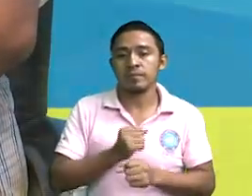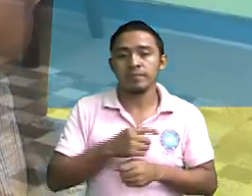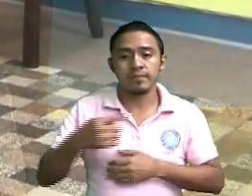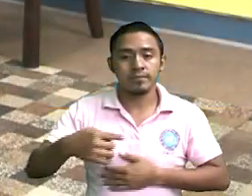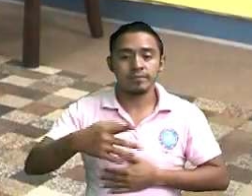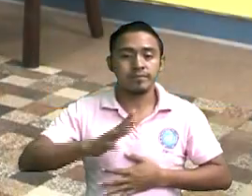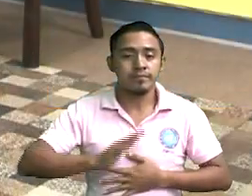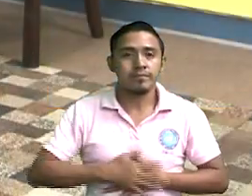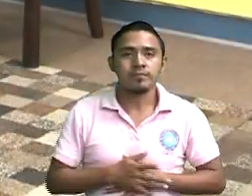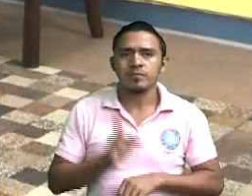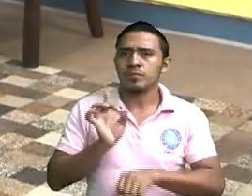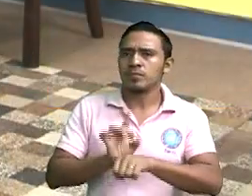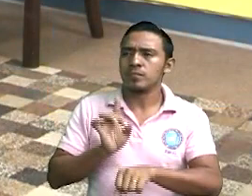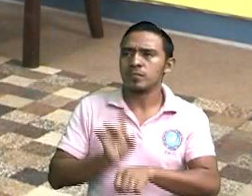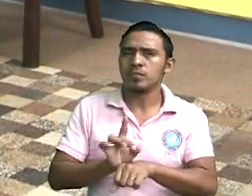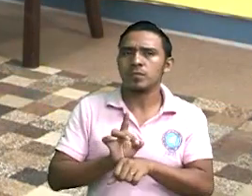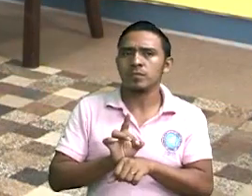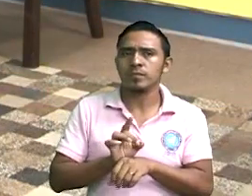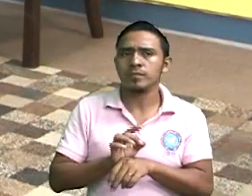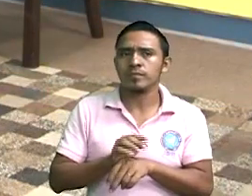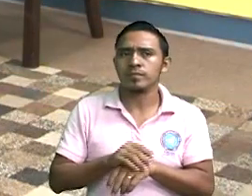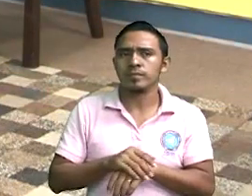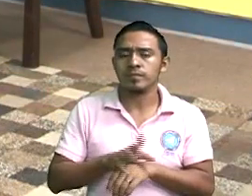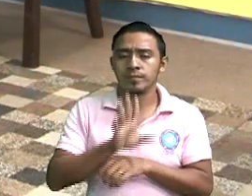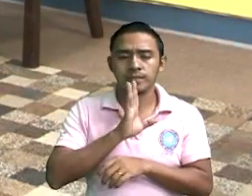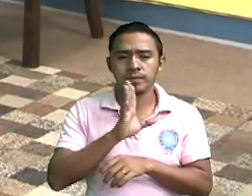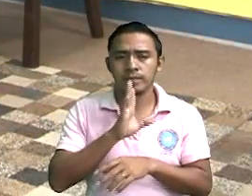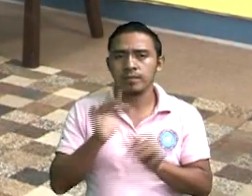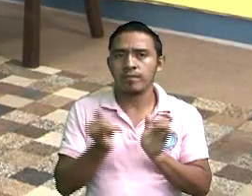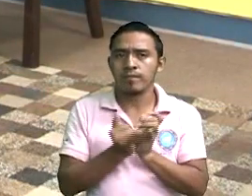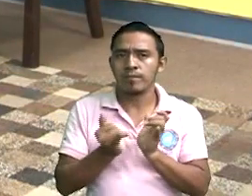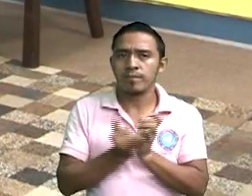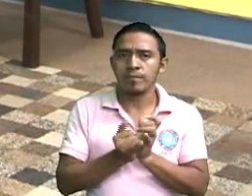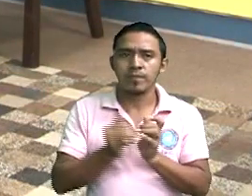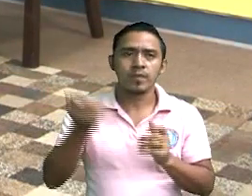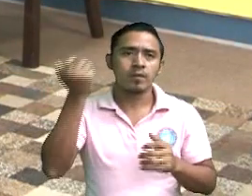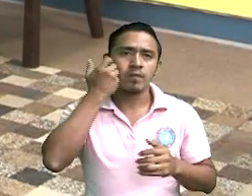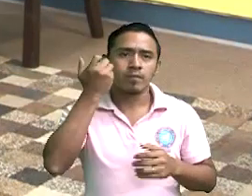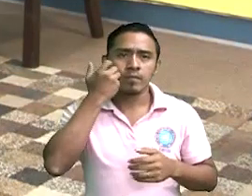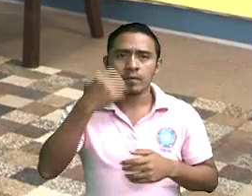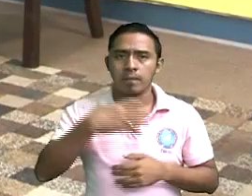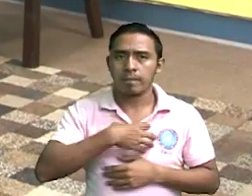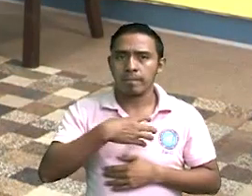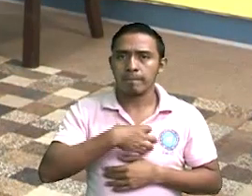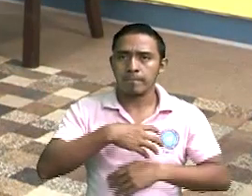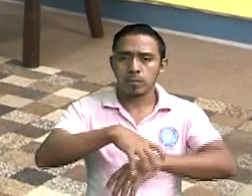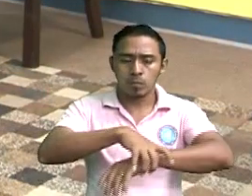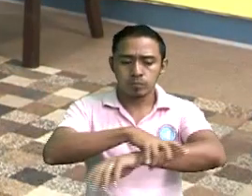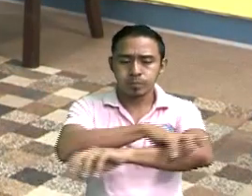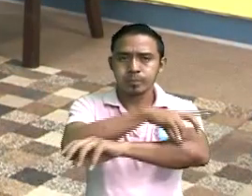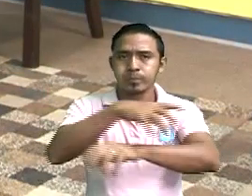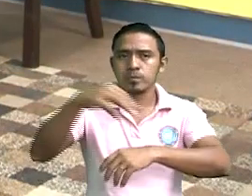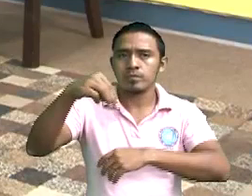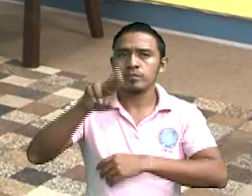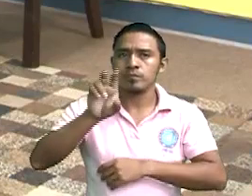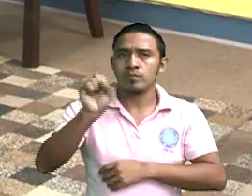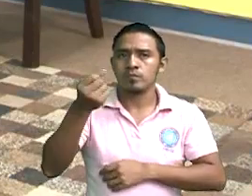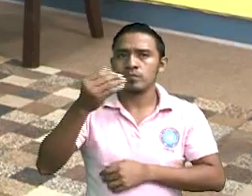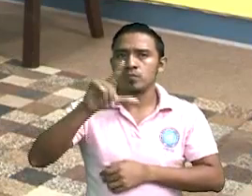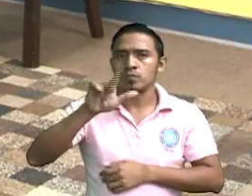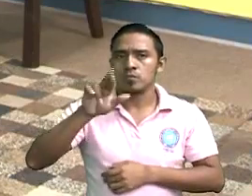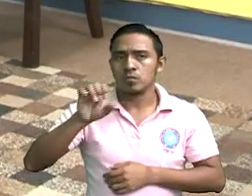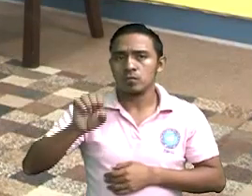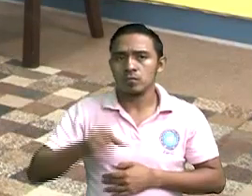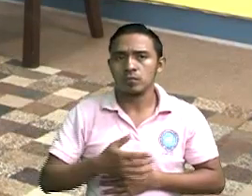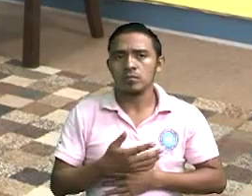cotidiano. Doctor, queríamos hablar también de lo que es las enfermedades propiamente musculares. ¿Cómo se definen